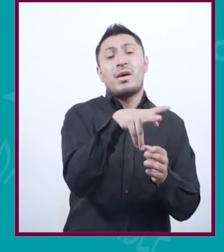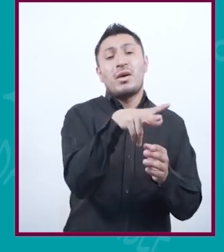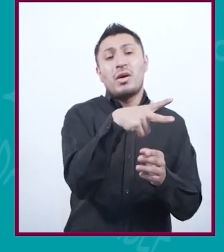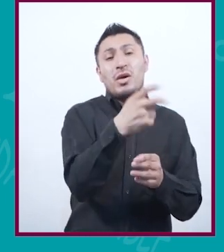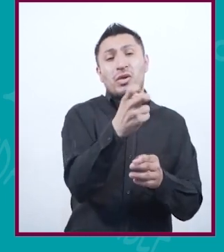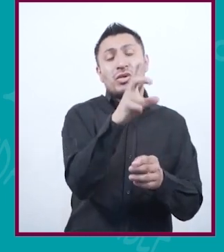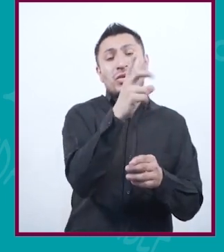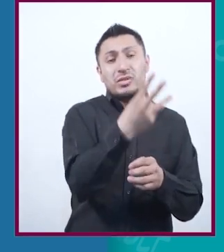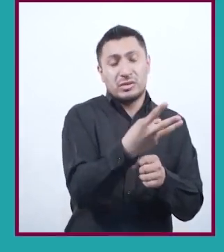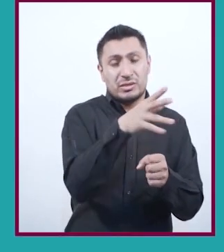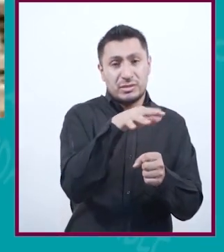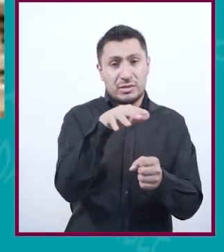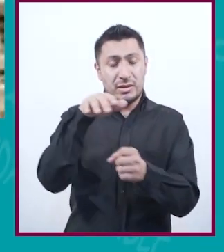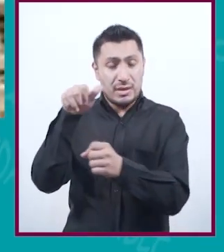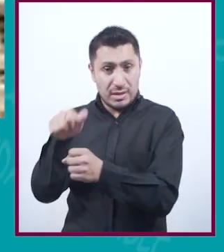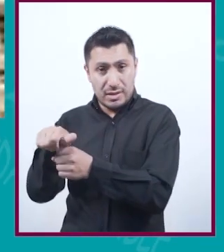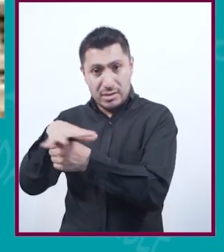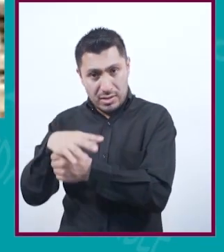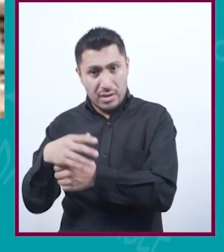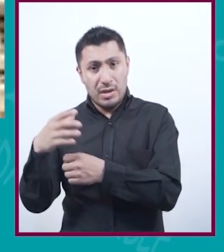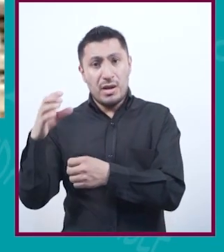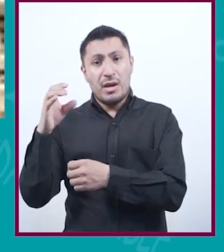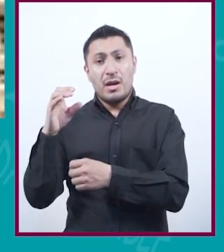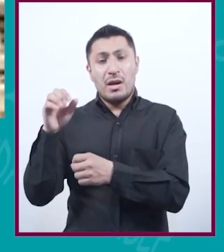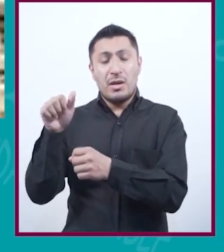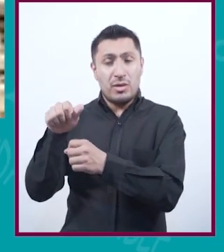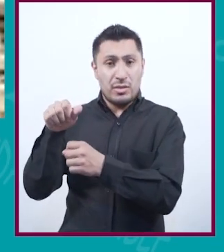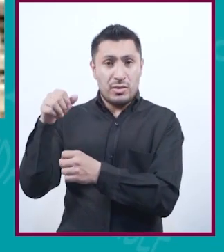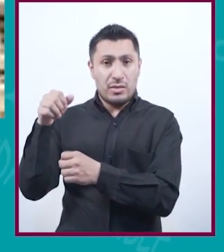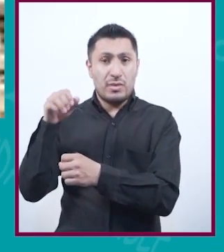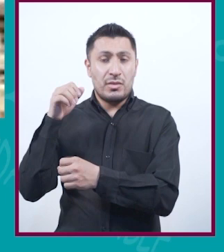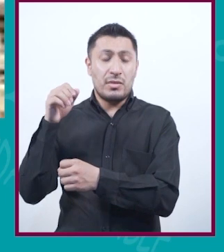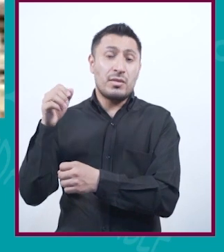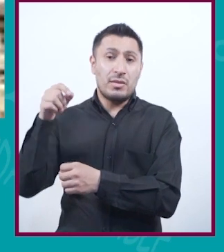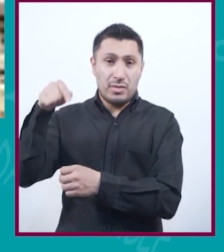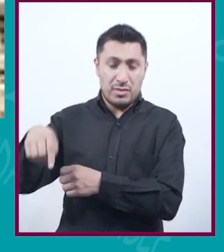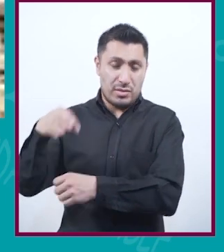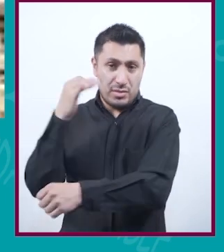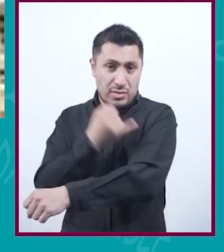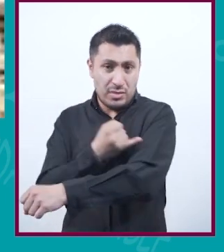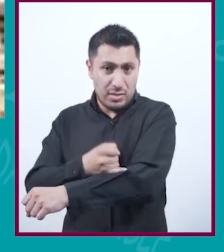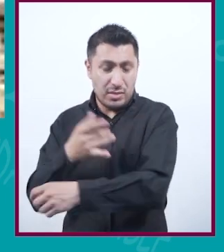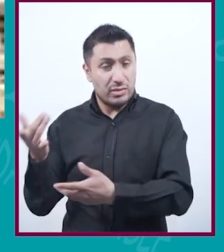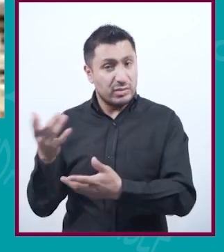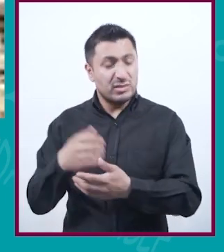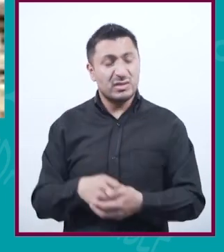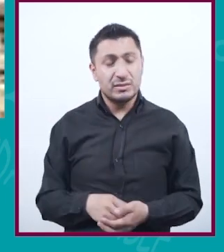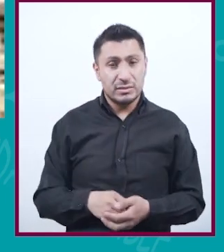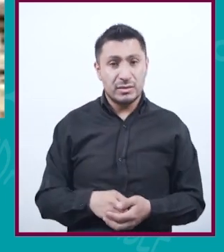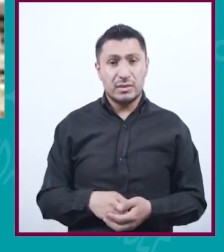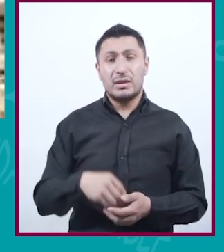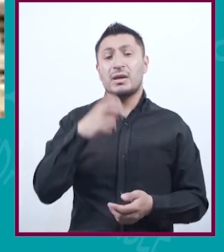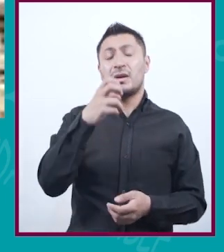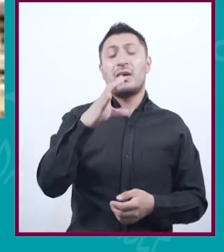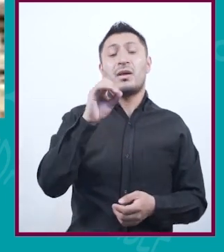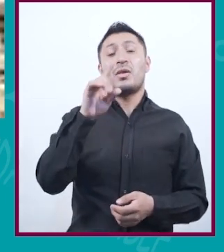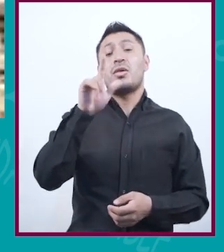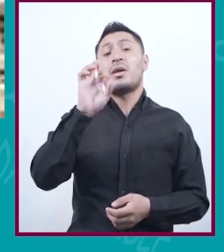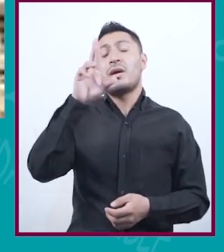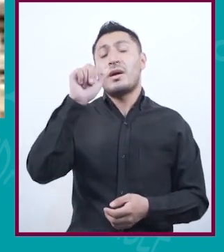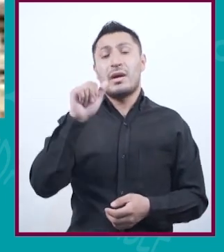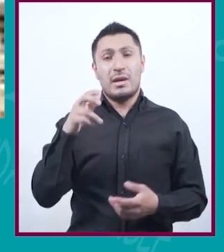el caso de Iztapalapa? Estamos hablando de un cólera que pues